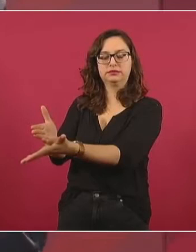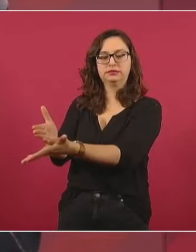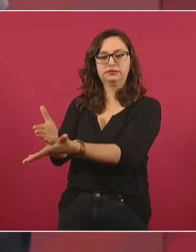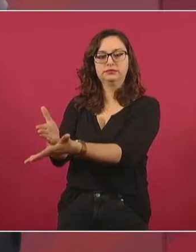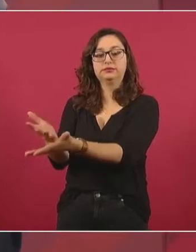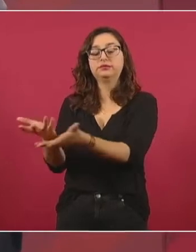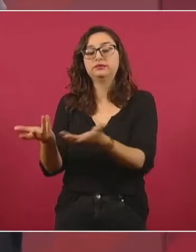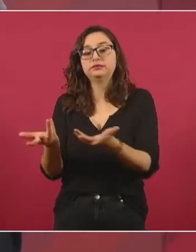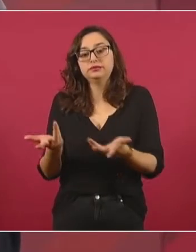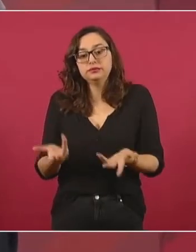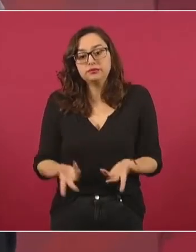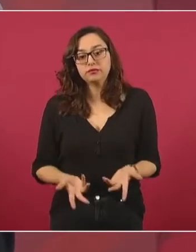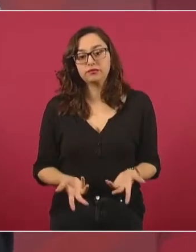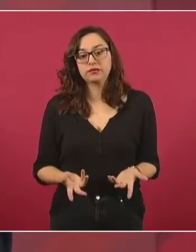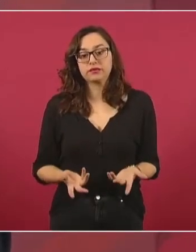y